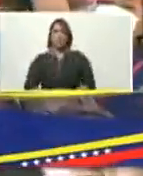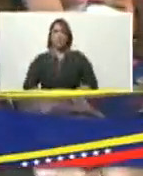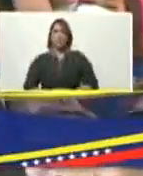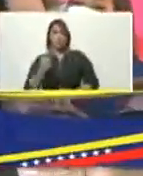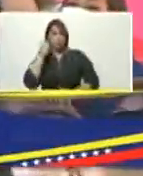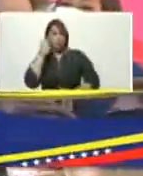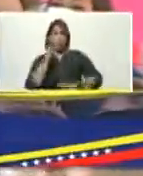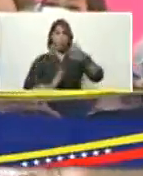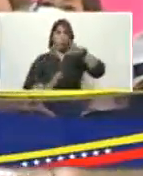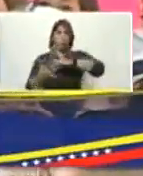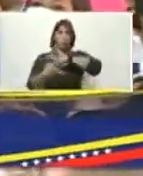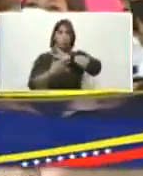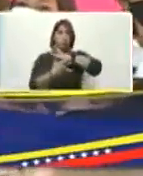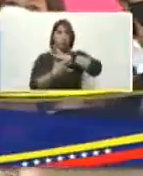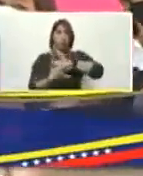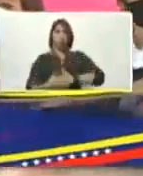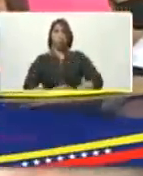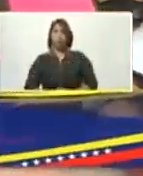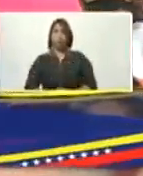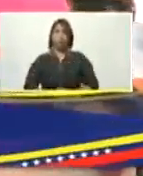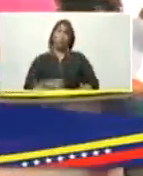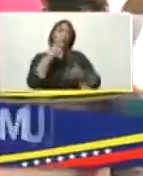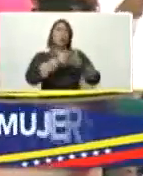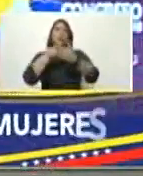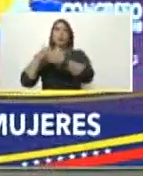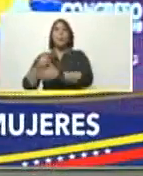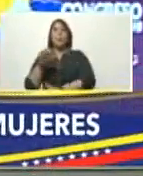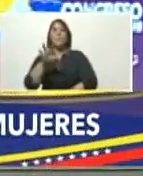la ciencia y la tecnología, luchamos por la patria,